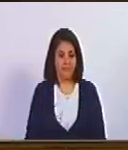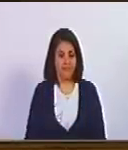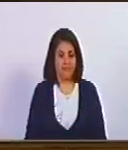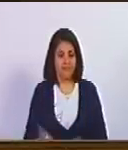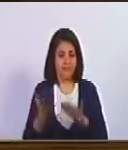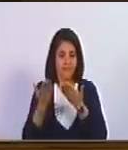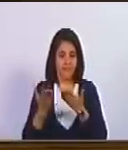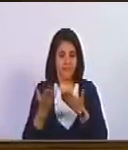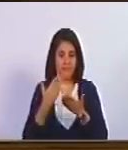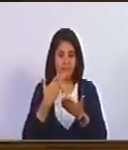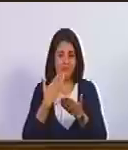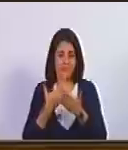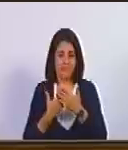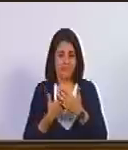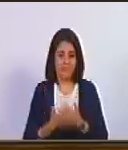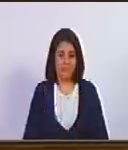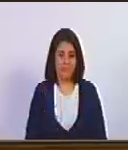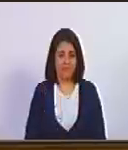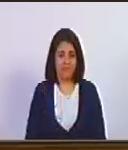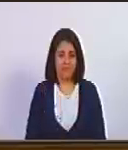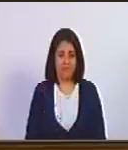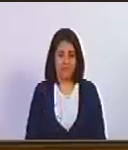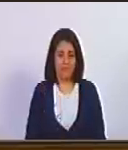Adelante. Gracias.